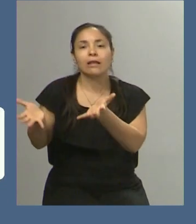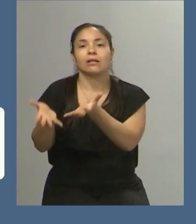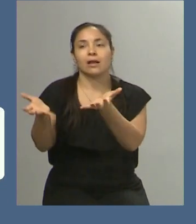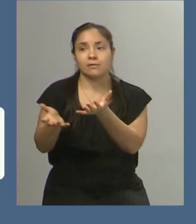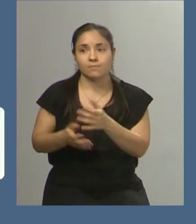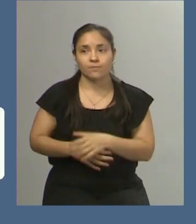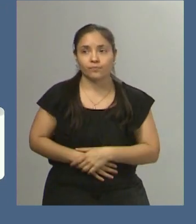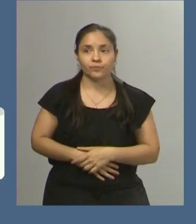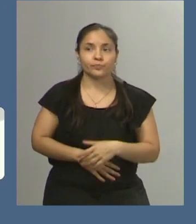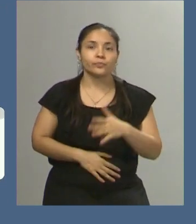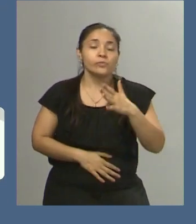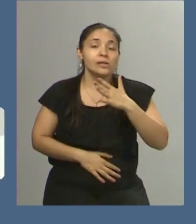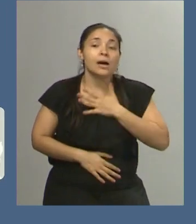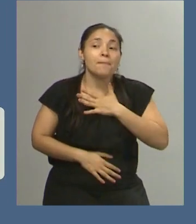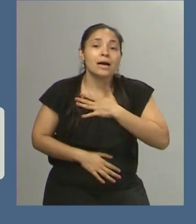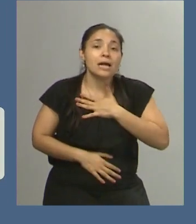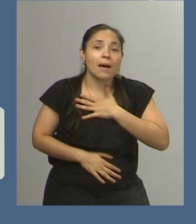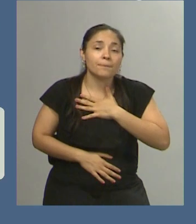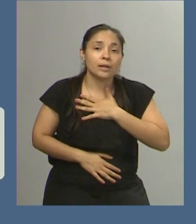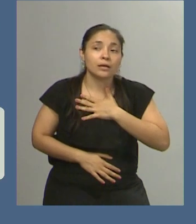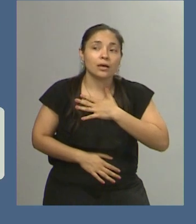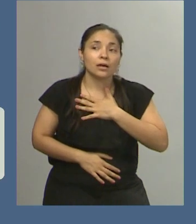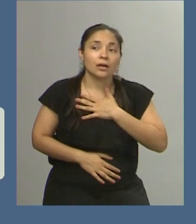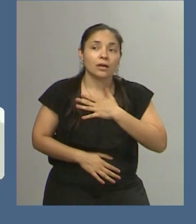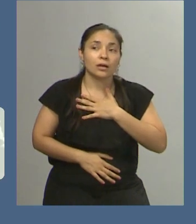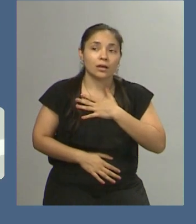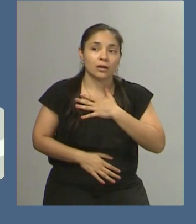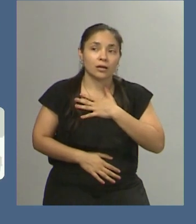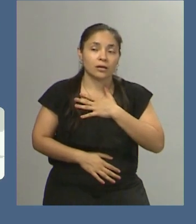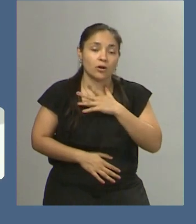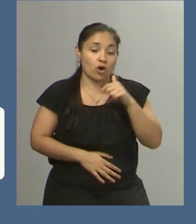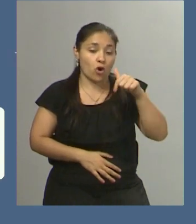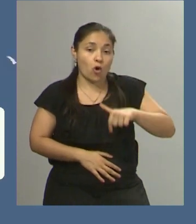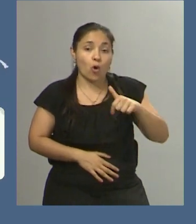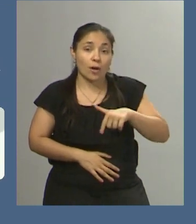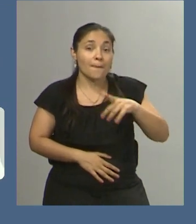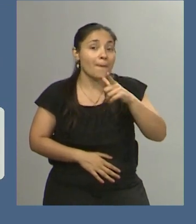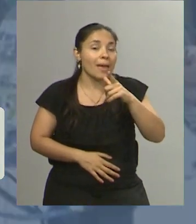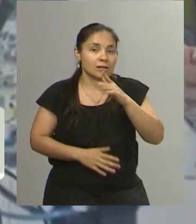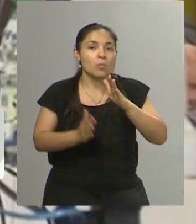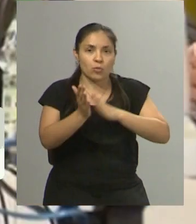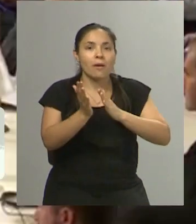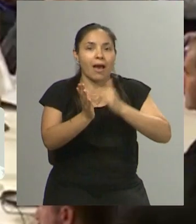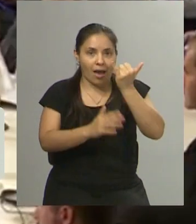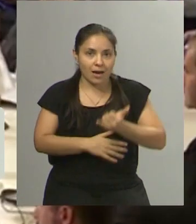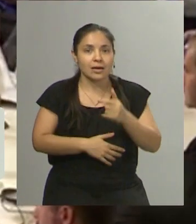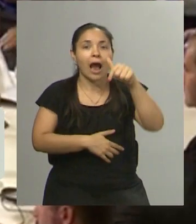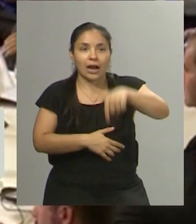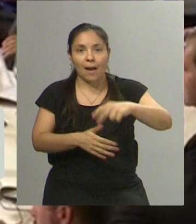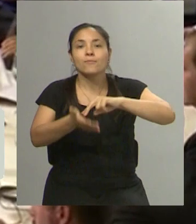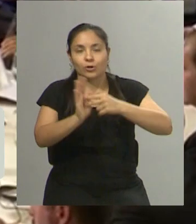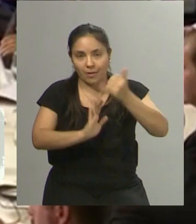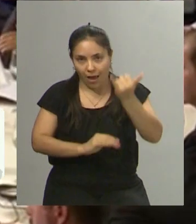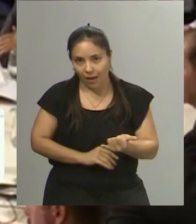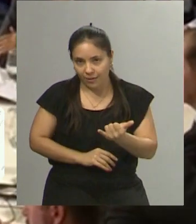Yo tengo la impresión que a lo máximo que puedo llegar hoy es constatar que aquí tenemos un problema